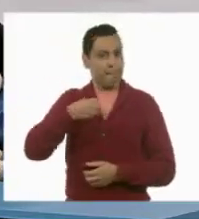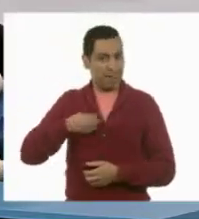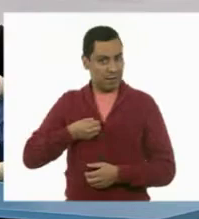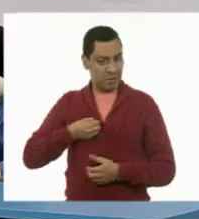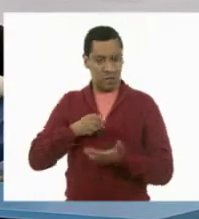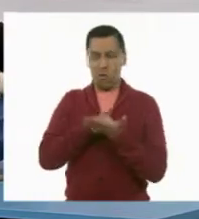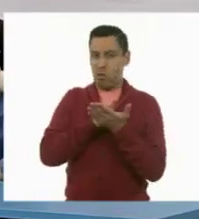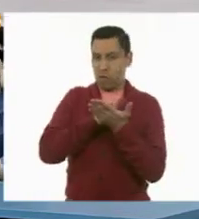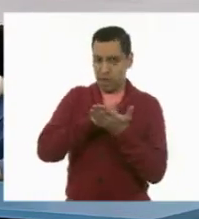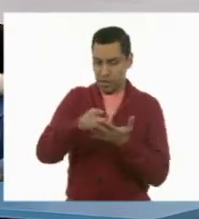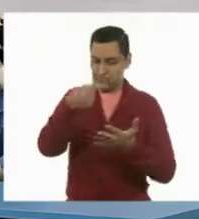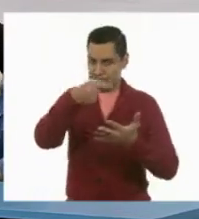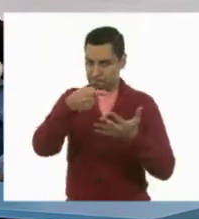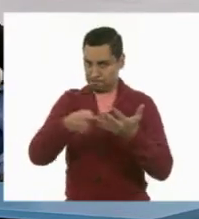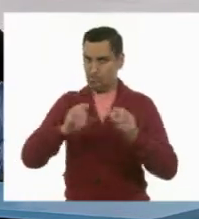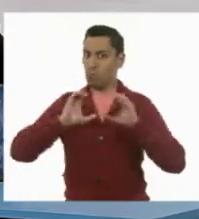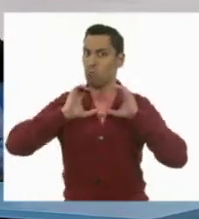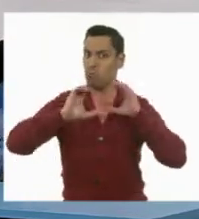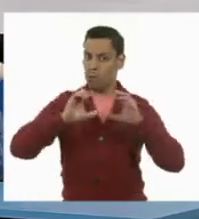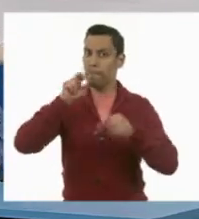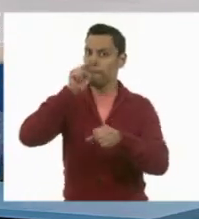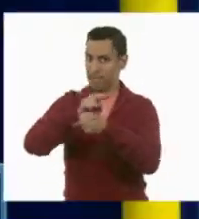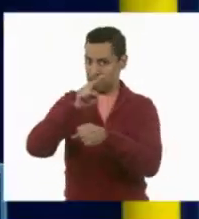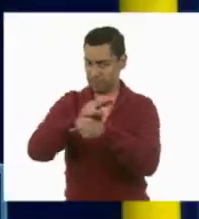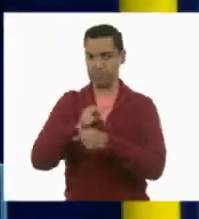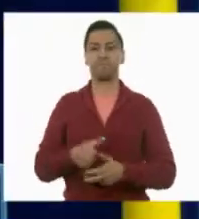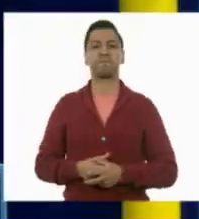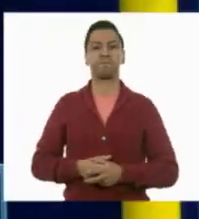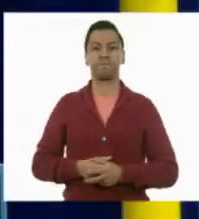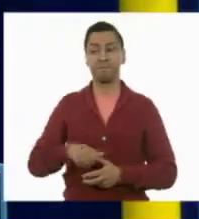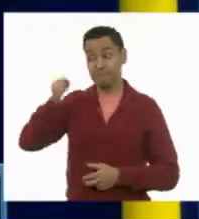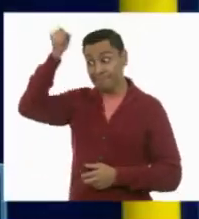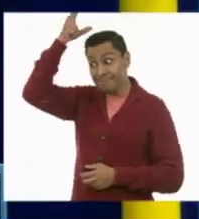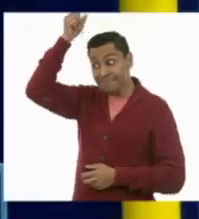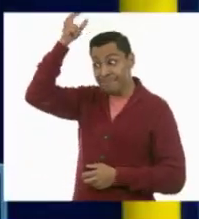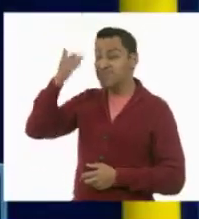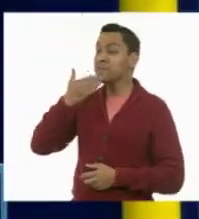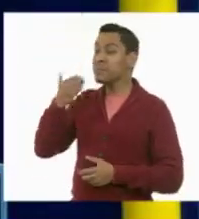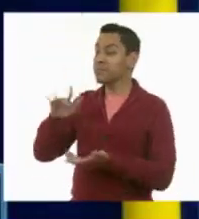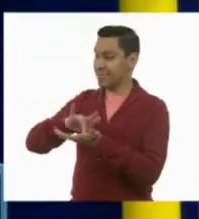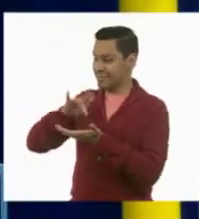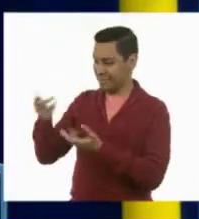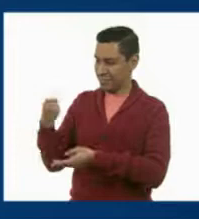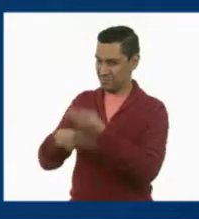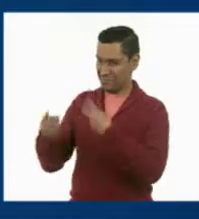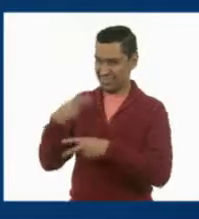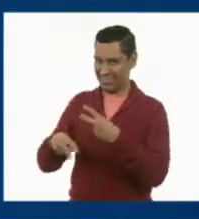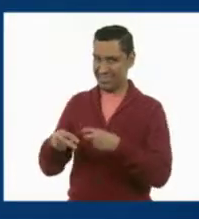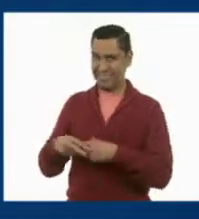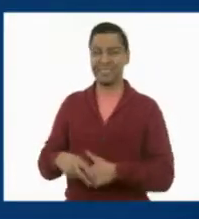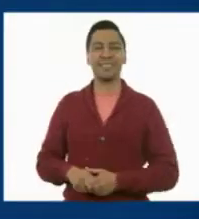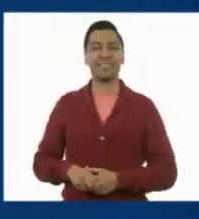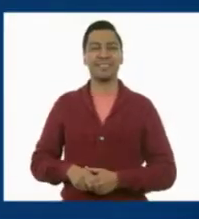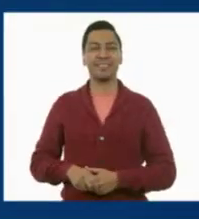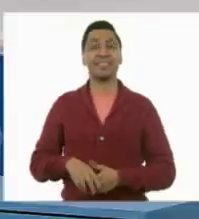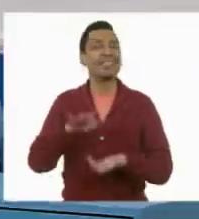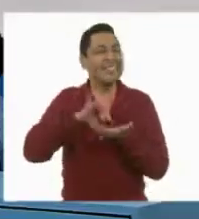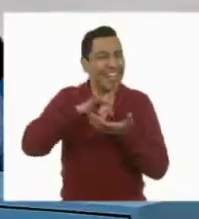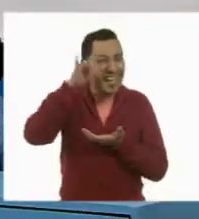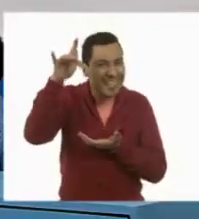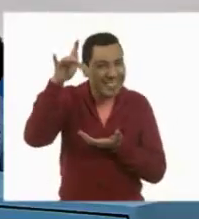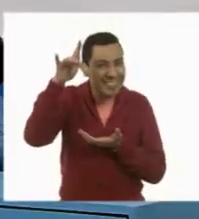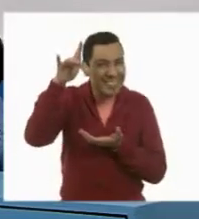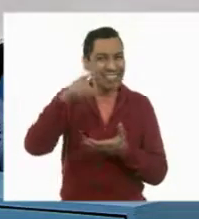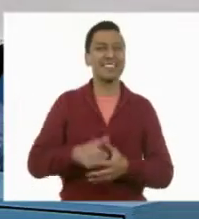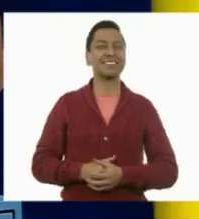nuestros derechos. Así es, maestra Nelly. Raúl, muchísimas gracias por esta sesión. Gracias a ustedes. Gracias. Y muchas gracias